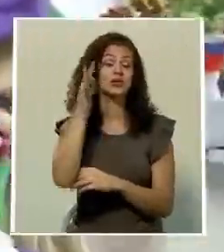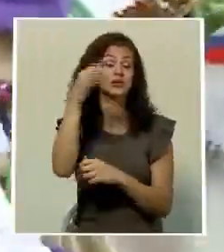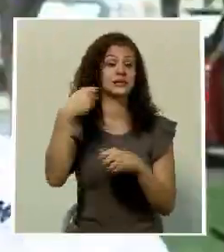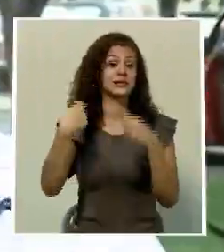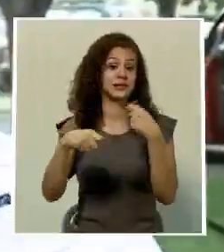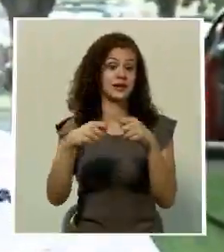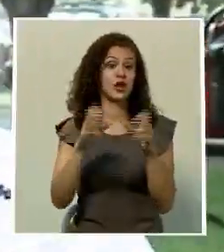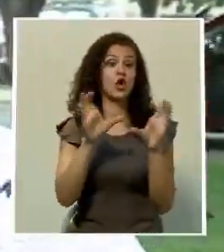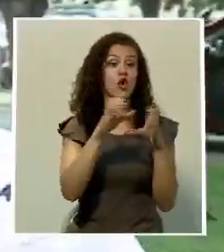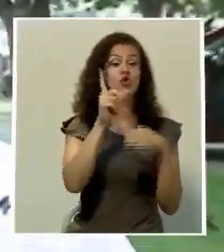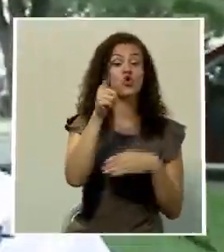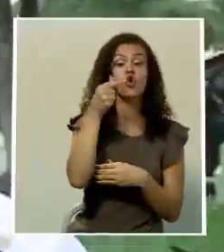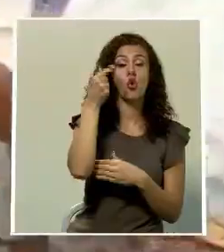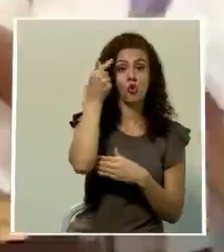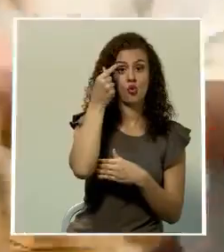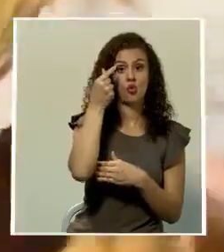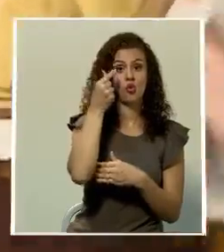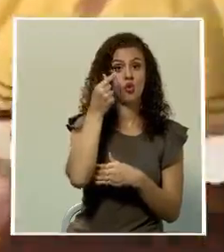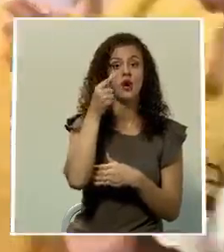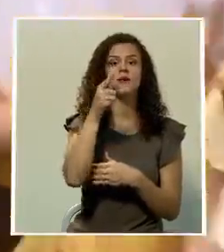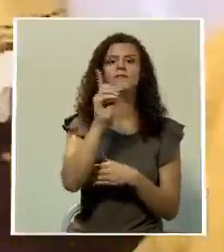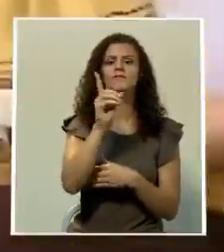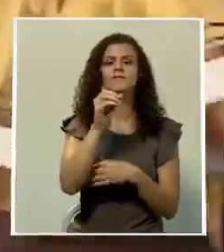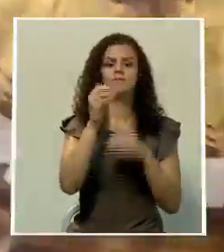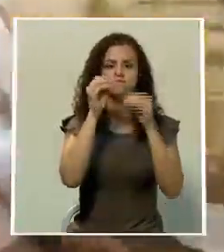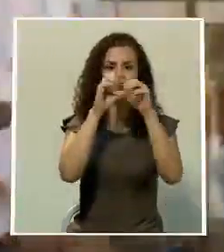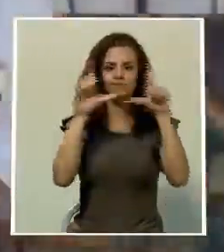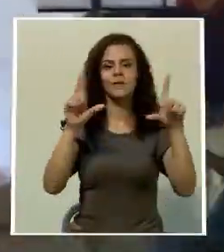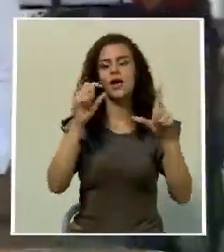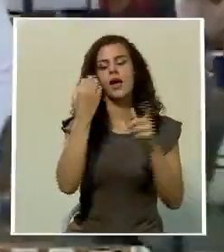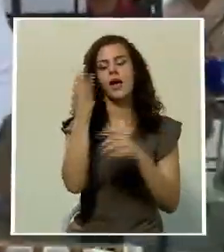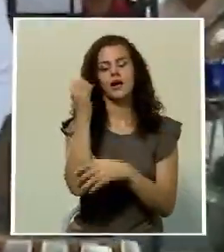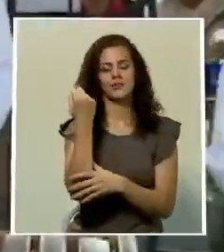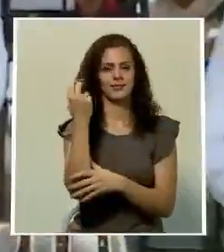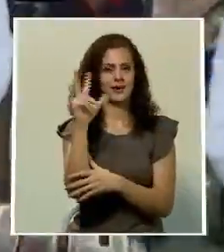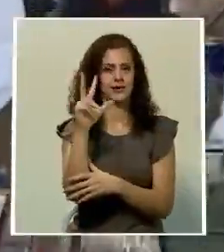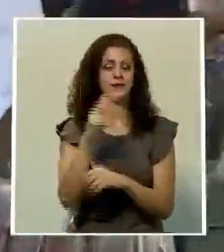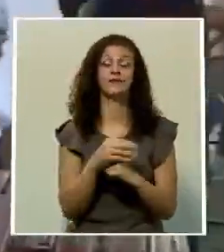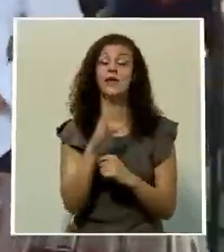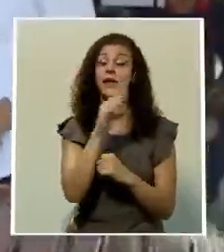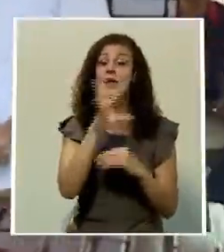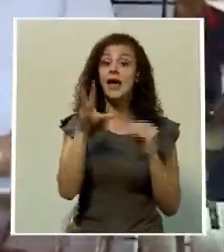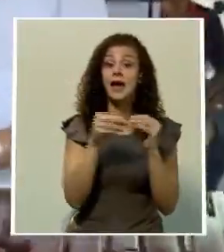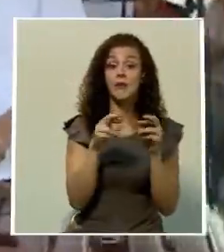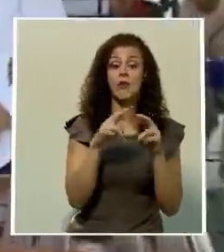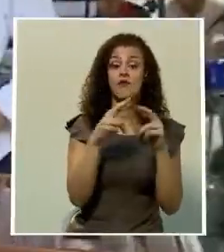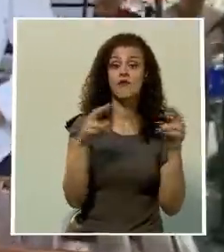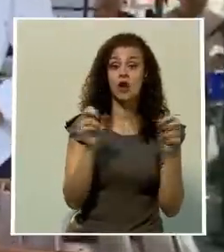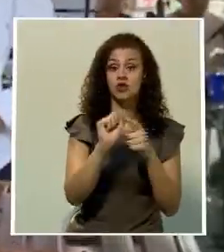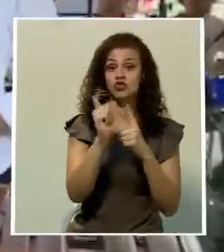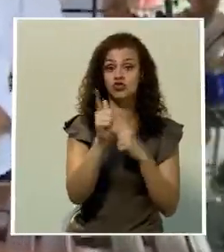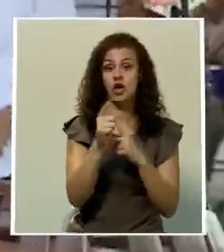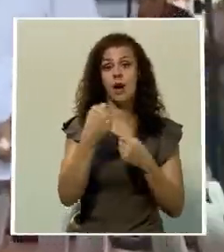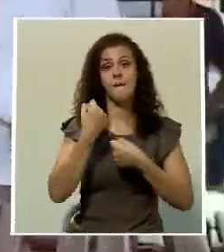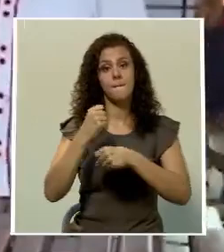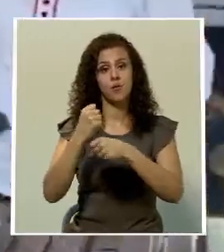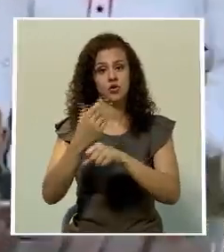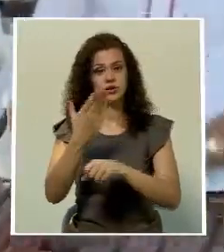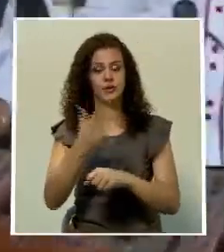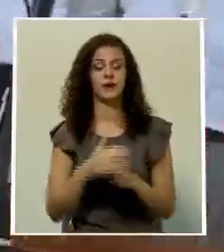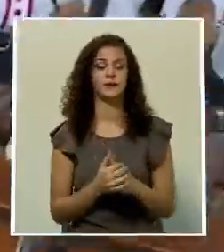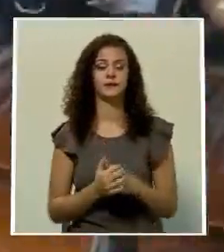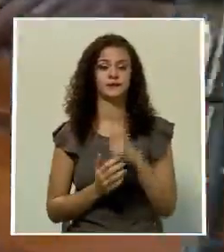septiembre el Consejo de Gobierno se transmitirá por Canal 13, además por las redes sociales de la